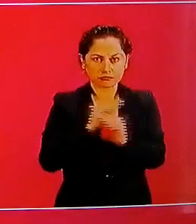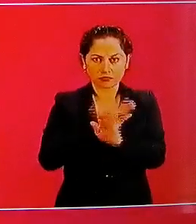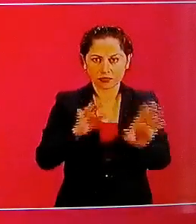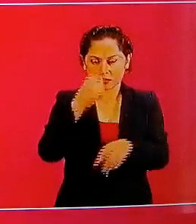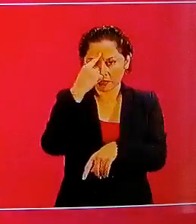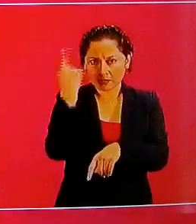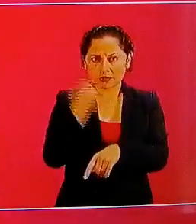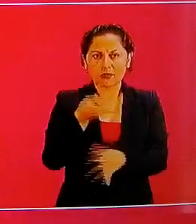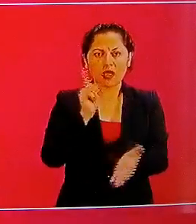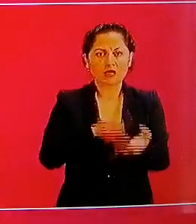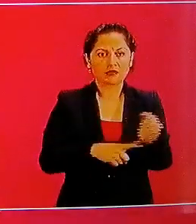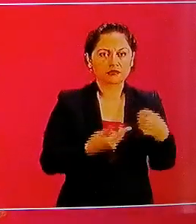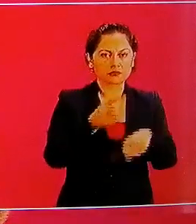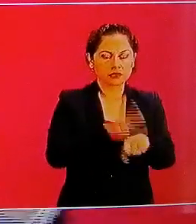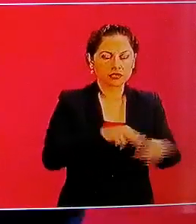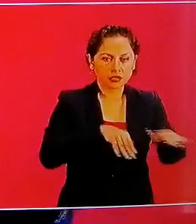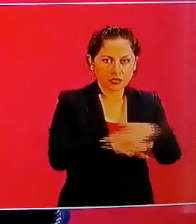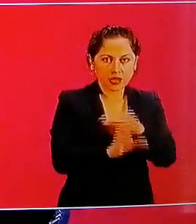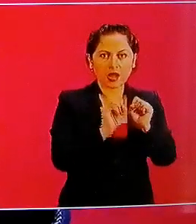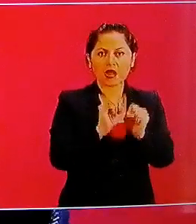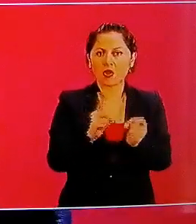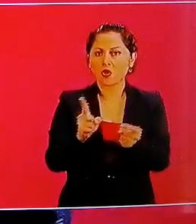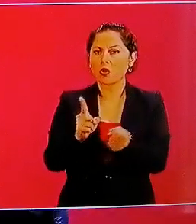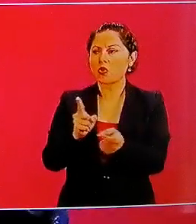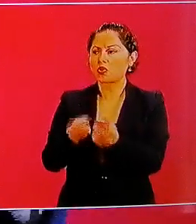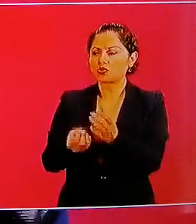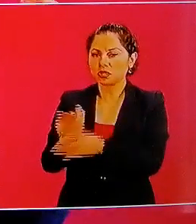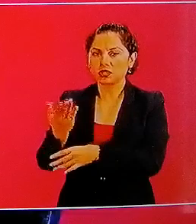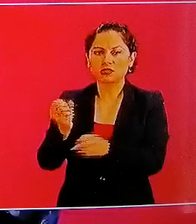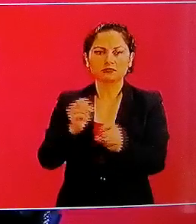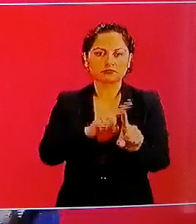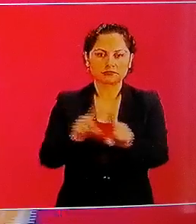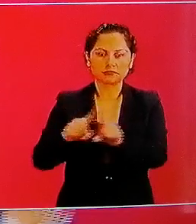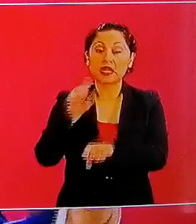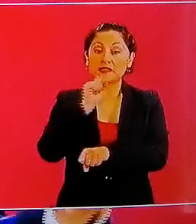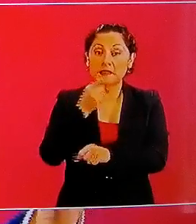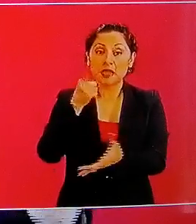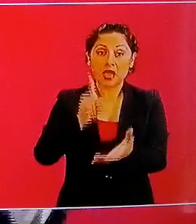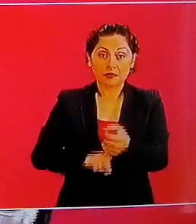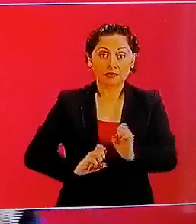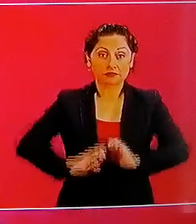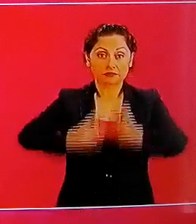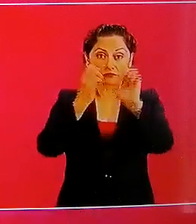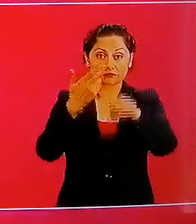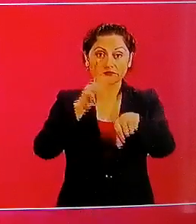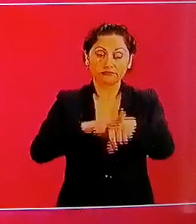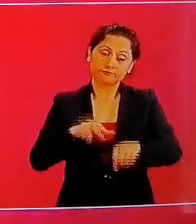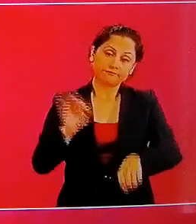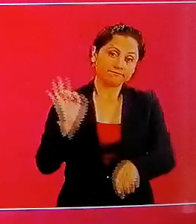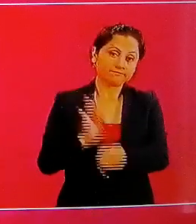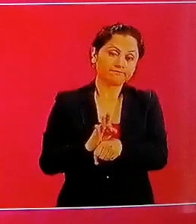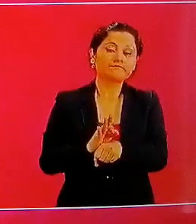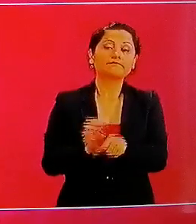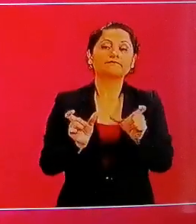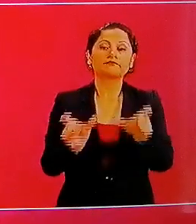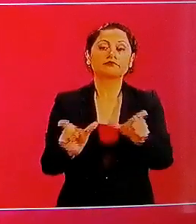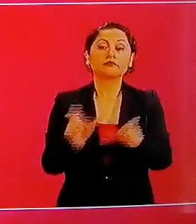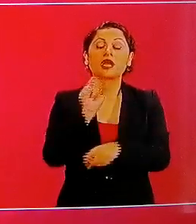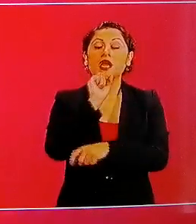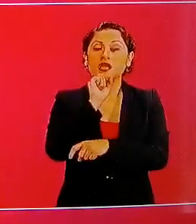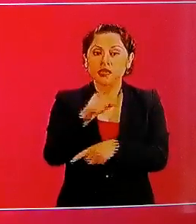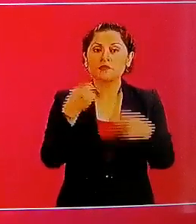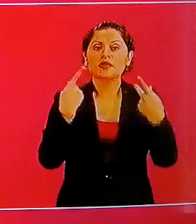las instalaciones. También de proteger la propia instalación y a ellos, y en ese sentido también a los derechohabientes. Por eso también somos